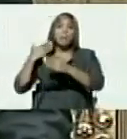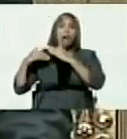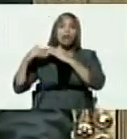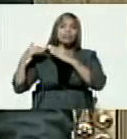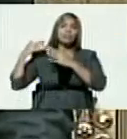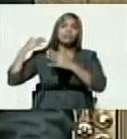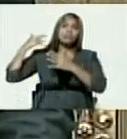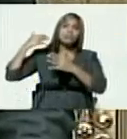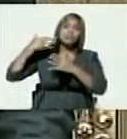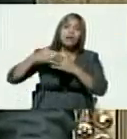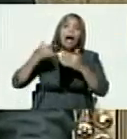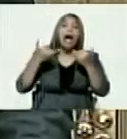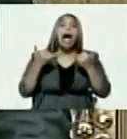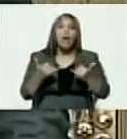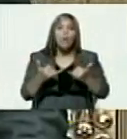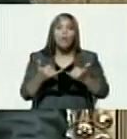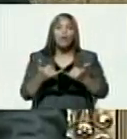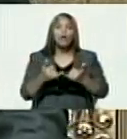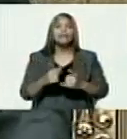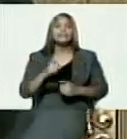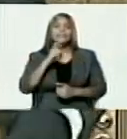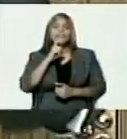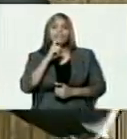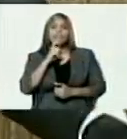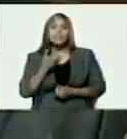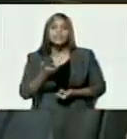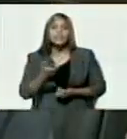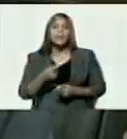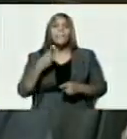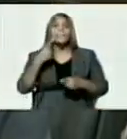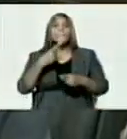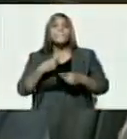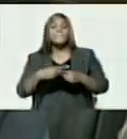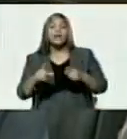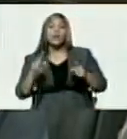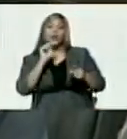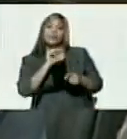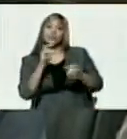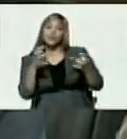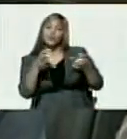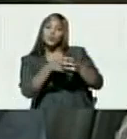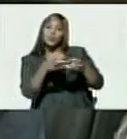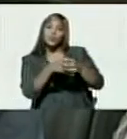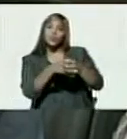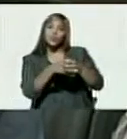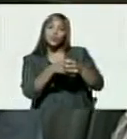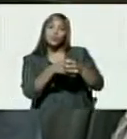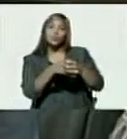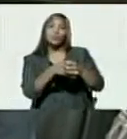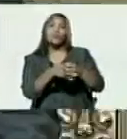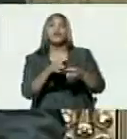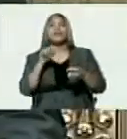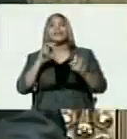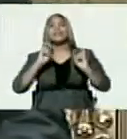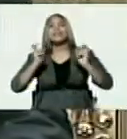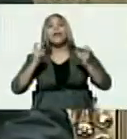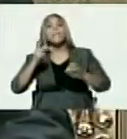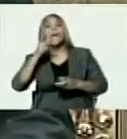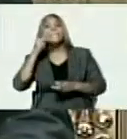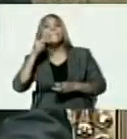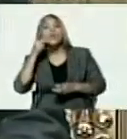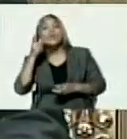y complejo camino en que un sector del país político, de la